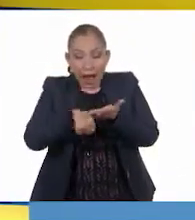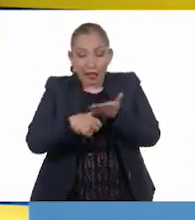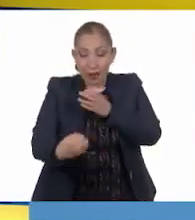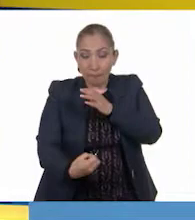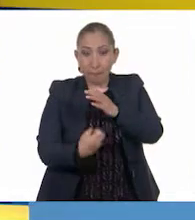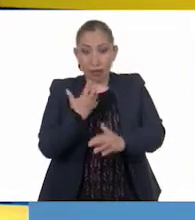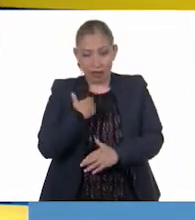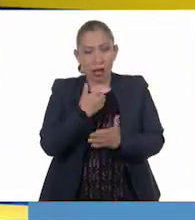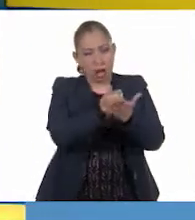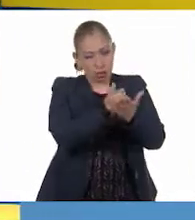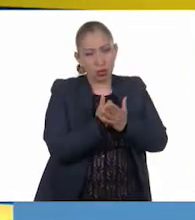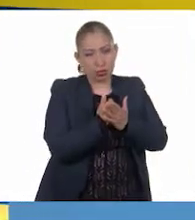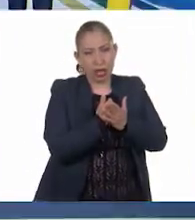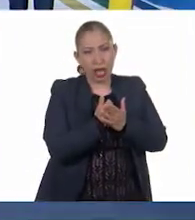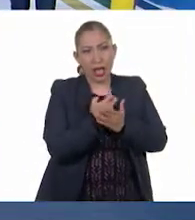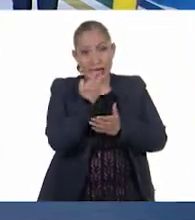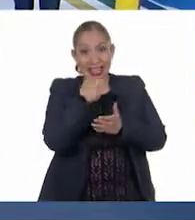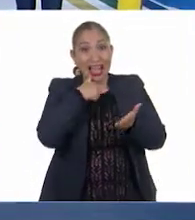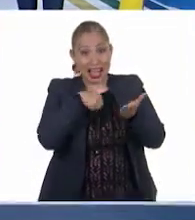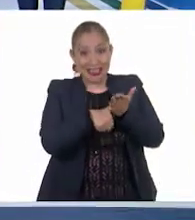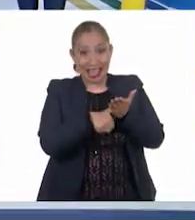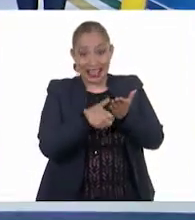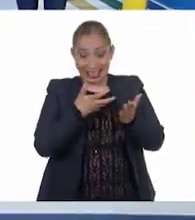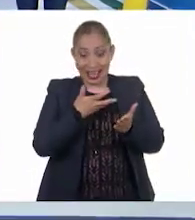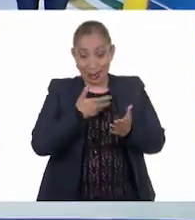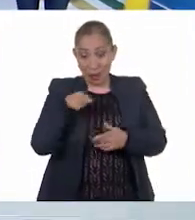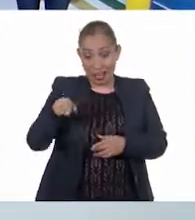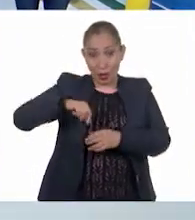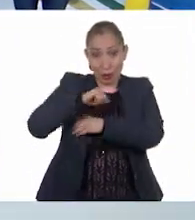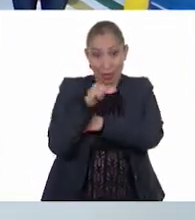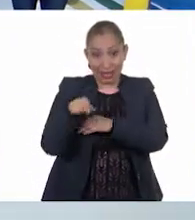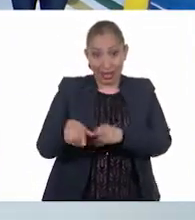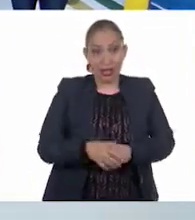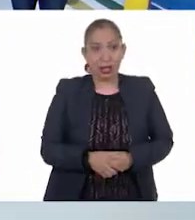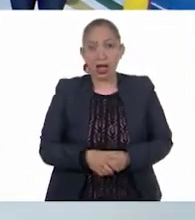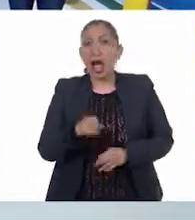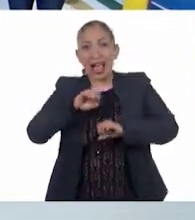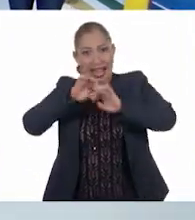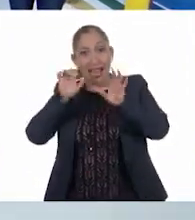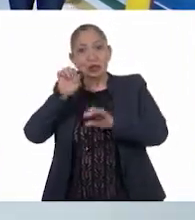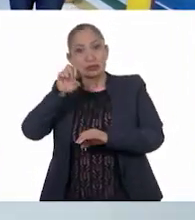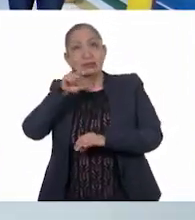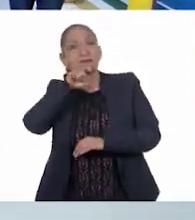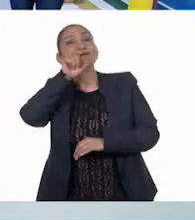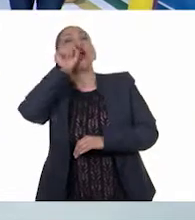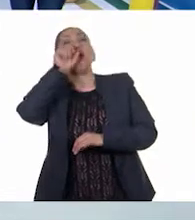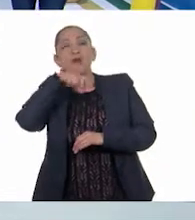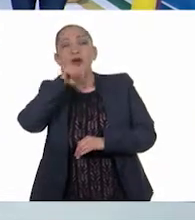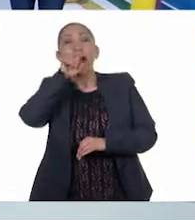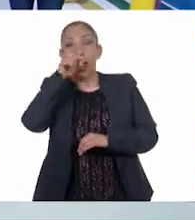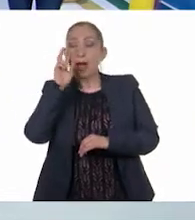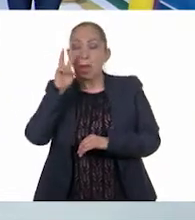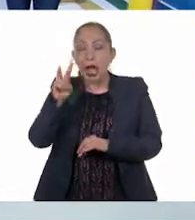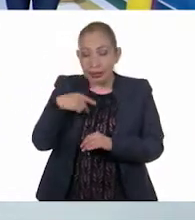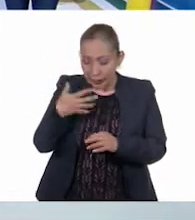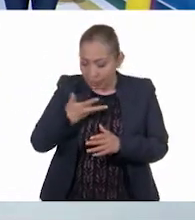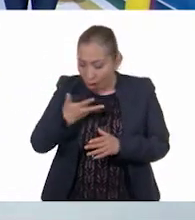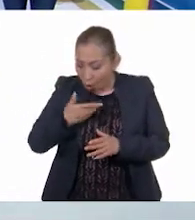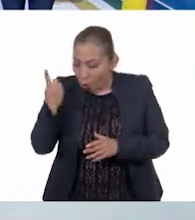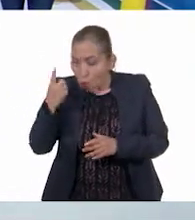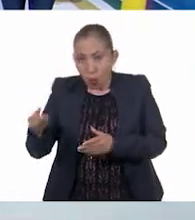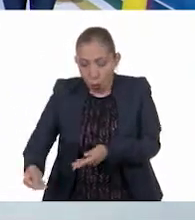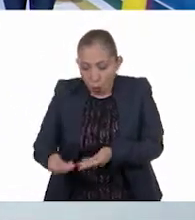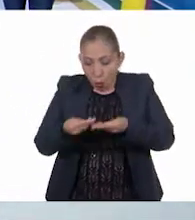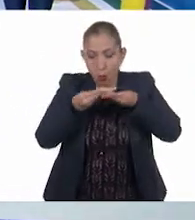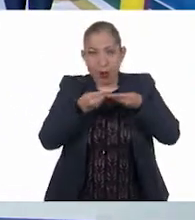Lolo, ¿me quieres ayudar con esas cartas que tenemos ahí guardadas? ¡Oh, claro que sí! ¡Oh, déjame ver! Aquí tengo